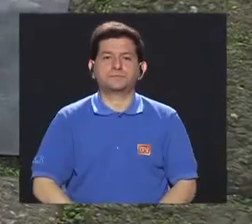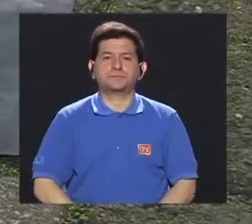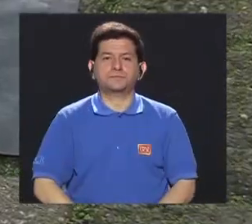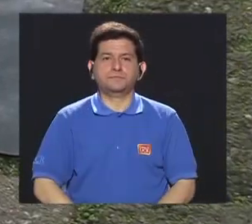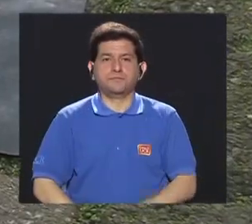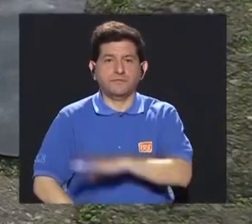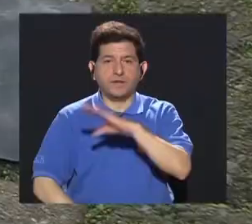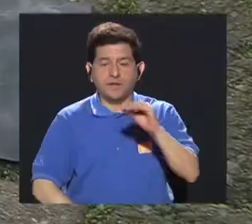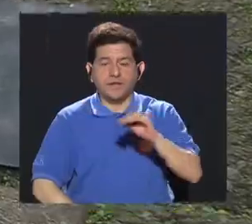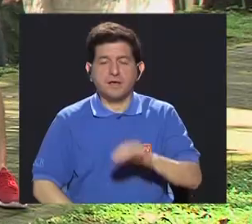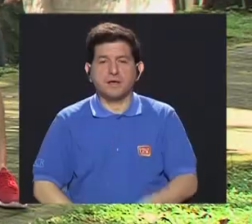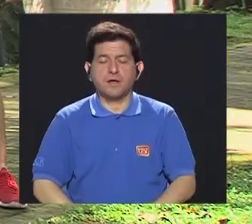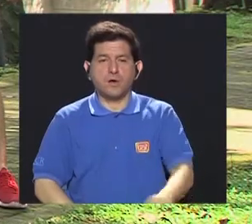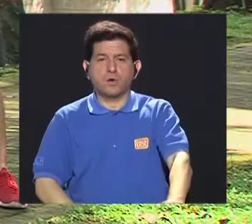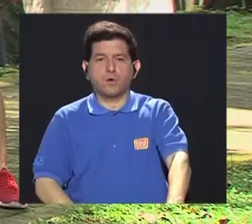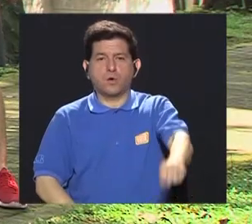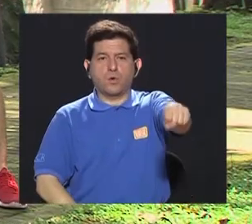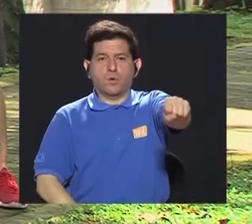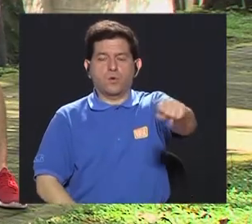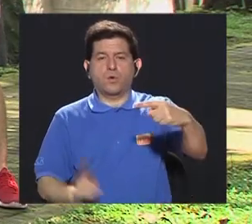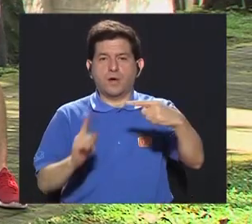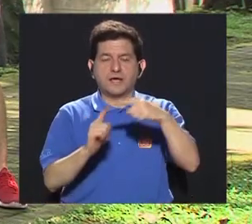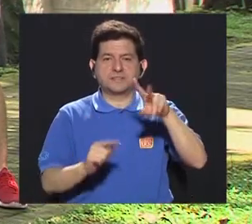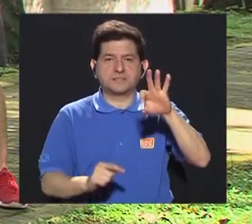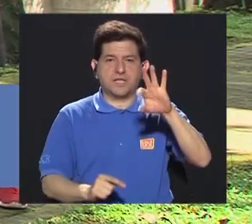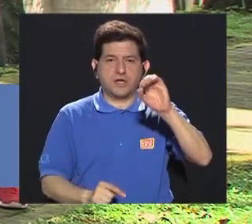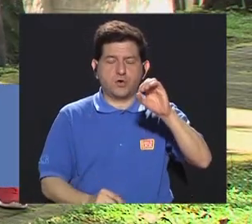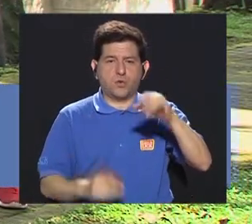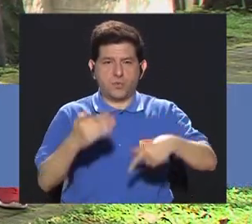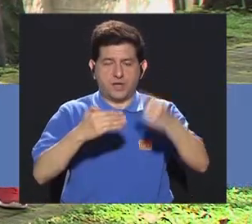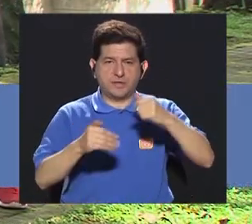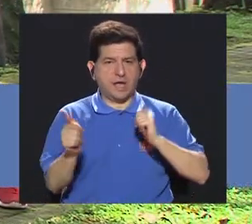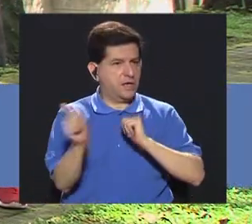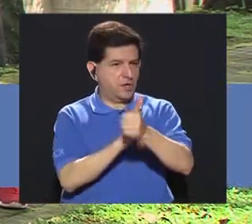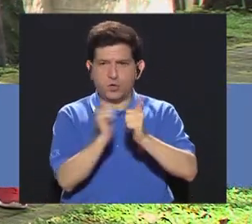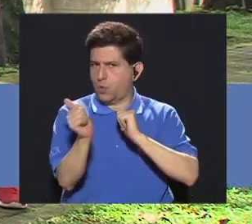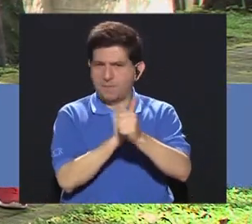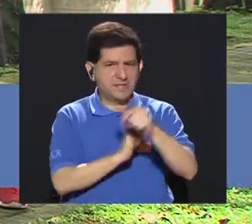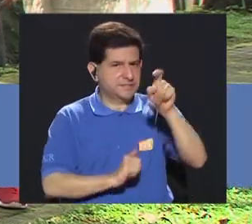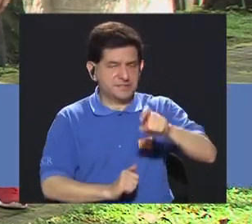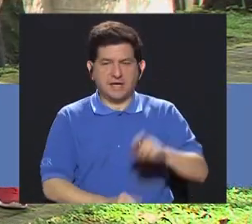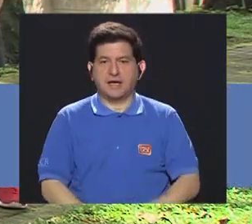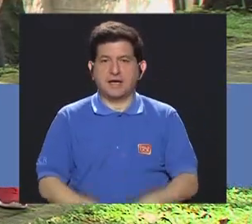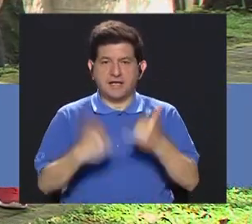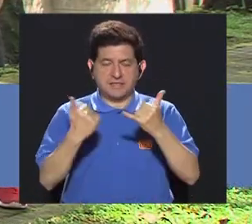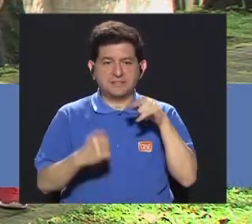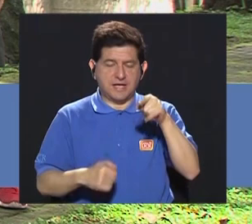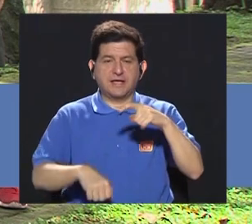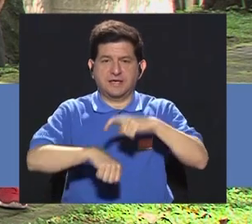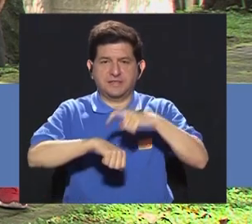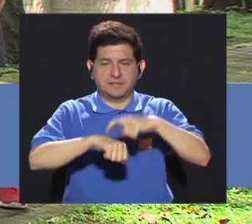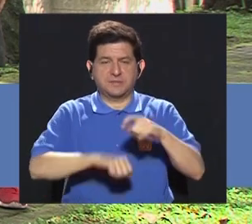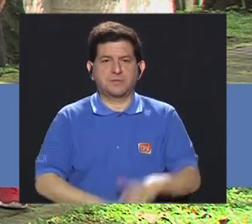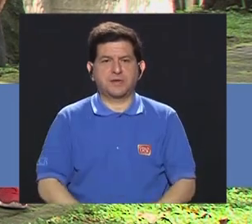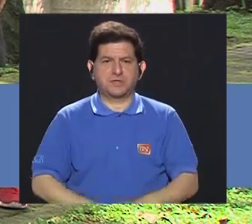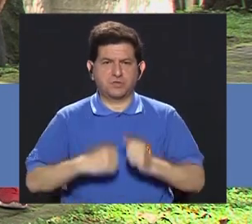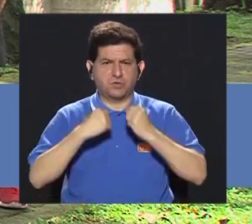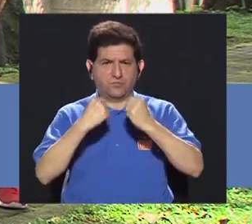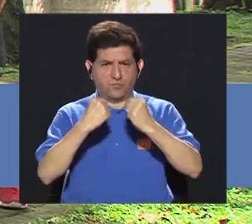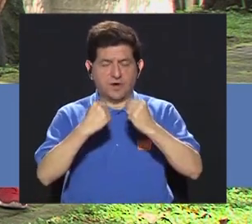la pierna derecha y vamos a subir hasta llegar a 90 grados, que no pase de ahí, no es necesario pasar de ahí porque ya hay una